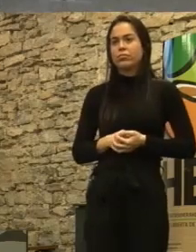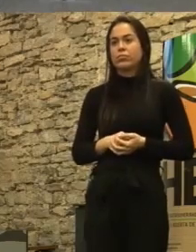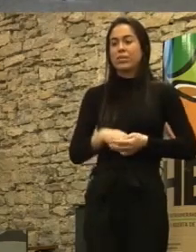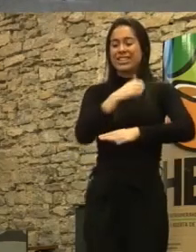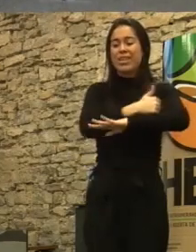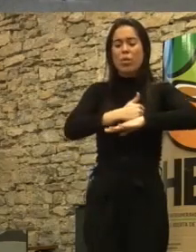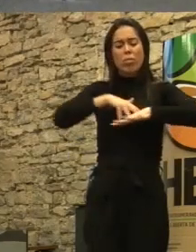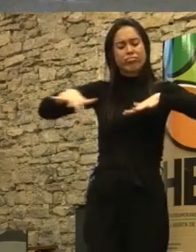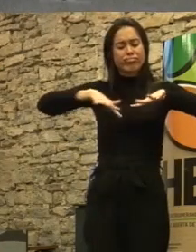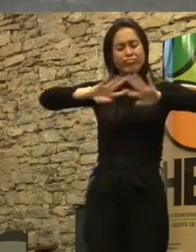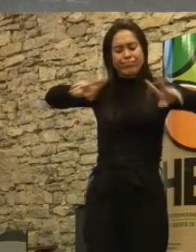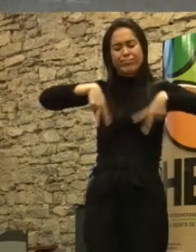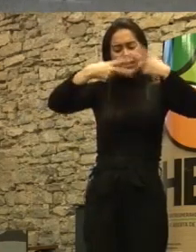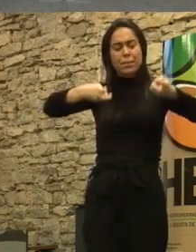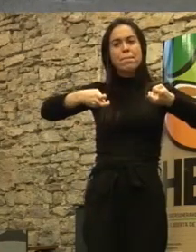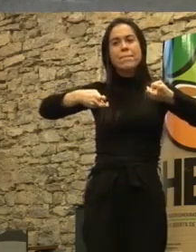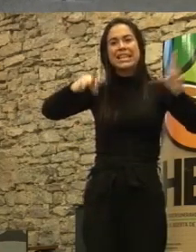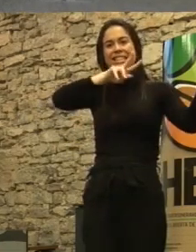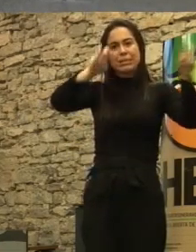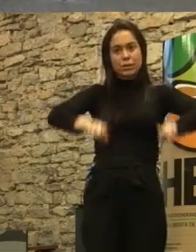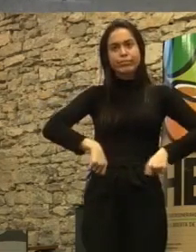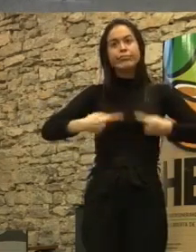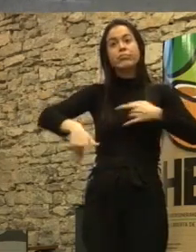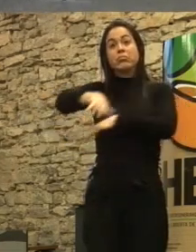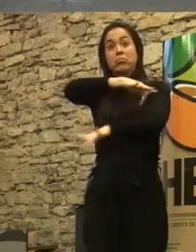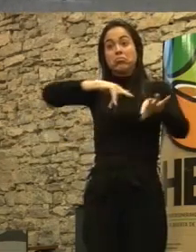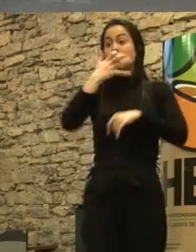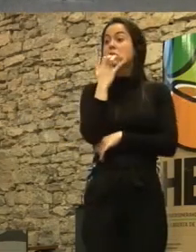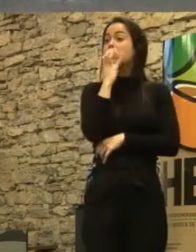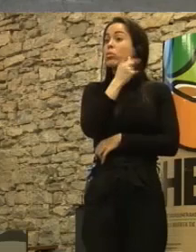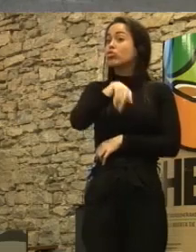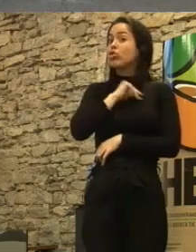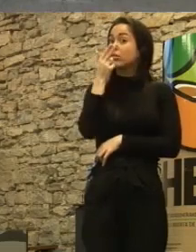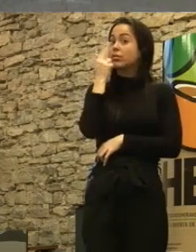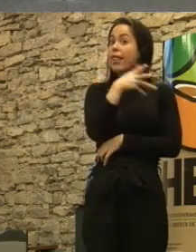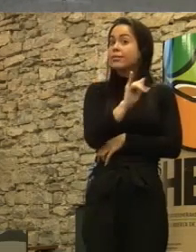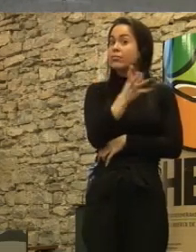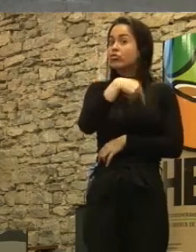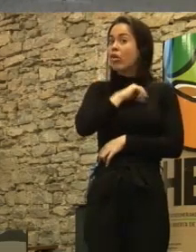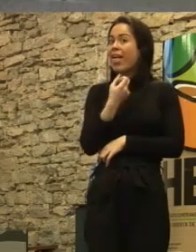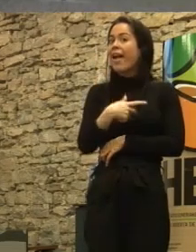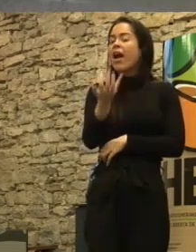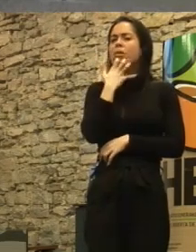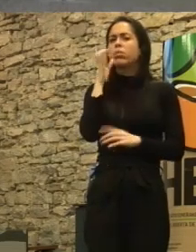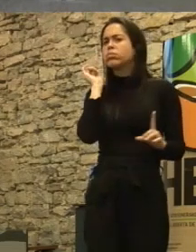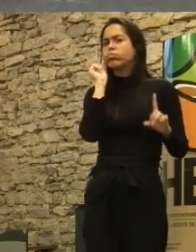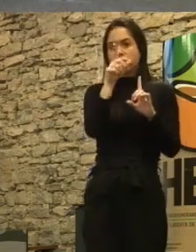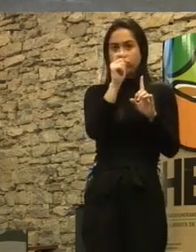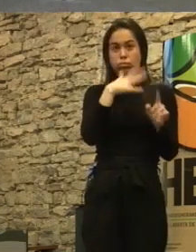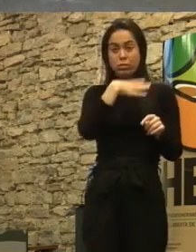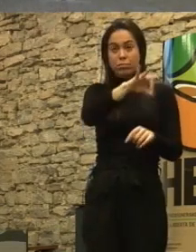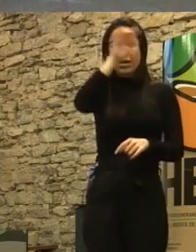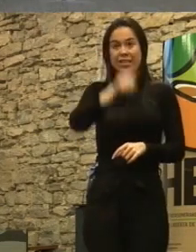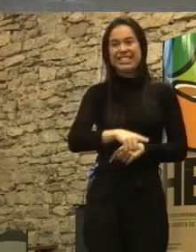ciudadanos innovadores en medio ambiente, y si alguien aquí está interesado en esa problemática, os puedo mandar todos los ejemplos. Y luego, lógicamente,